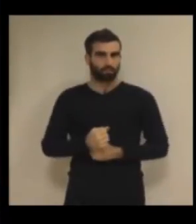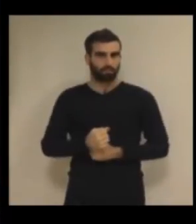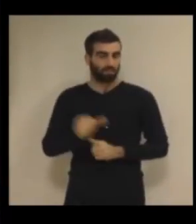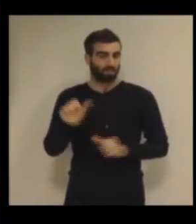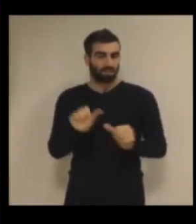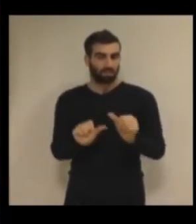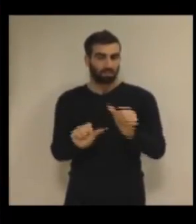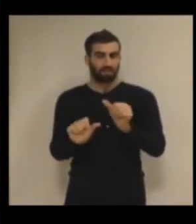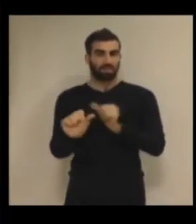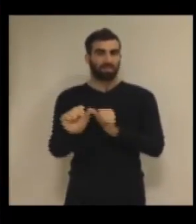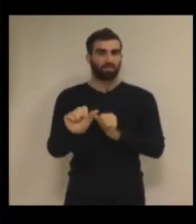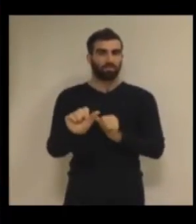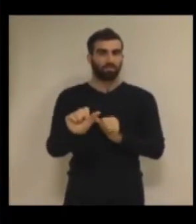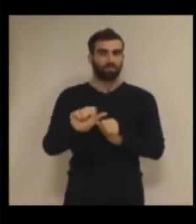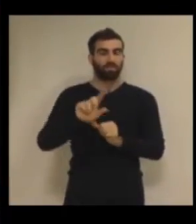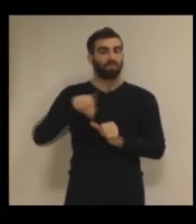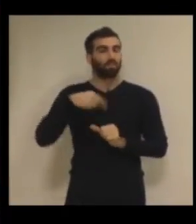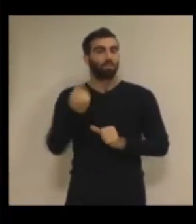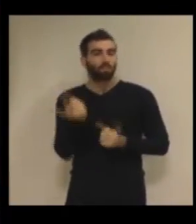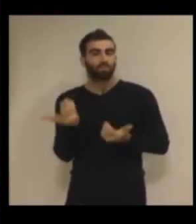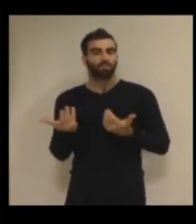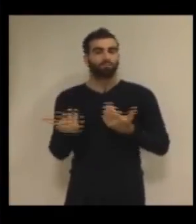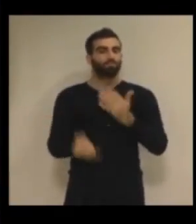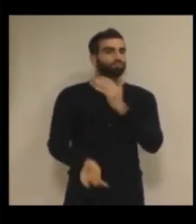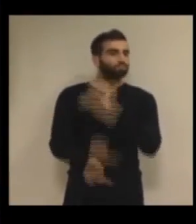ahí han surgido los pilares